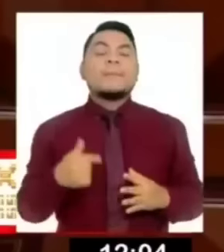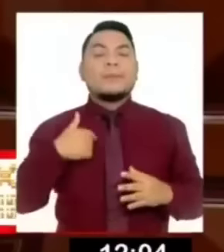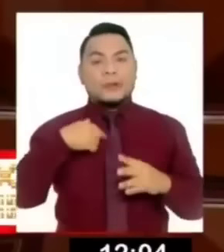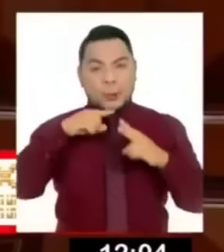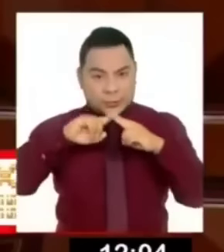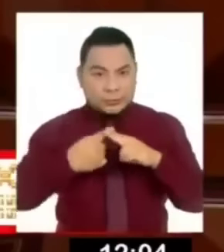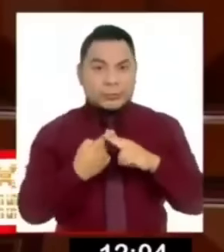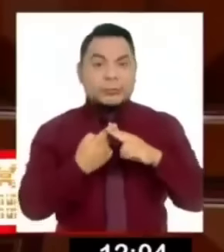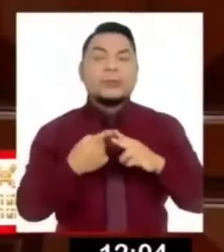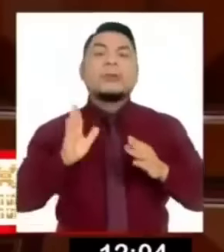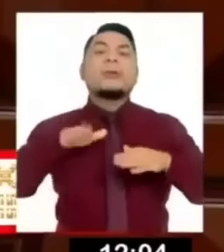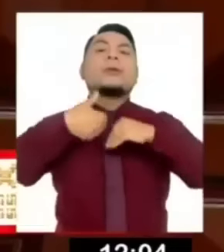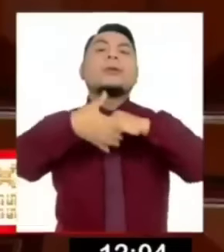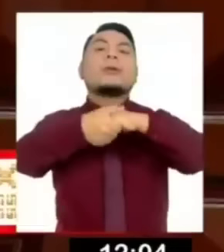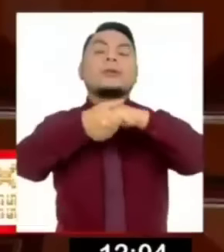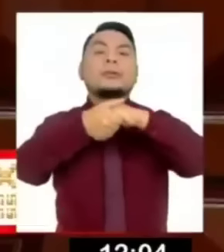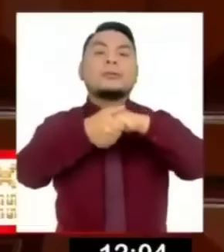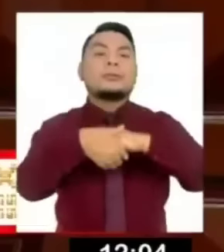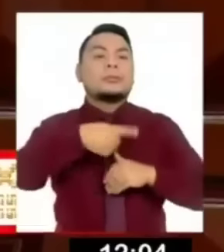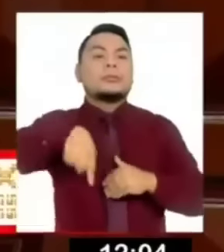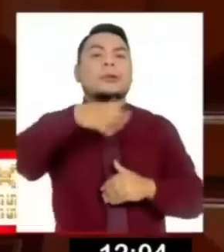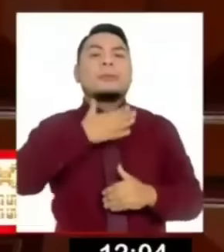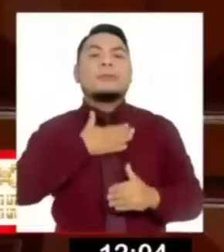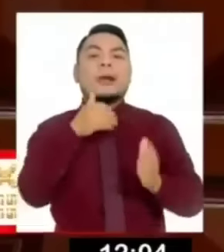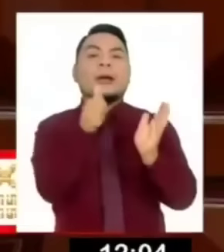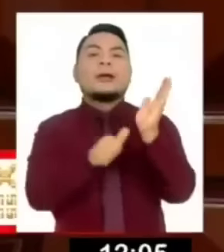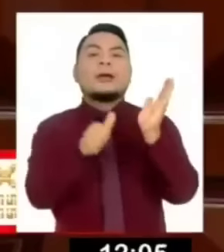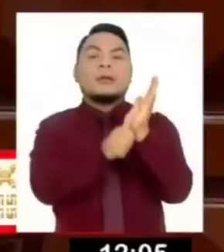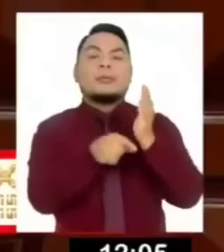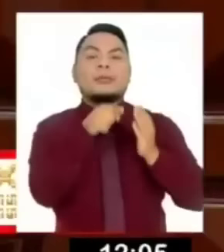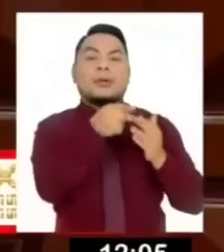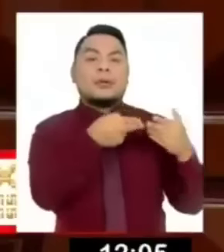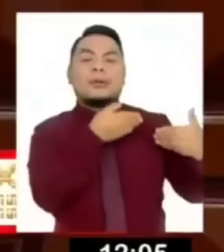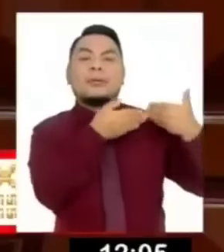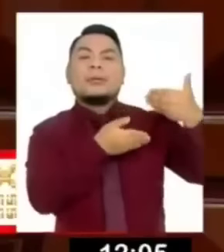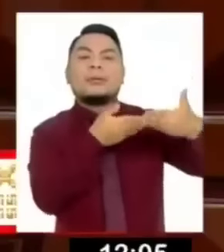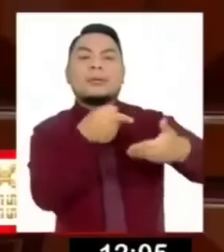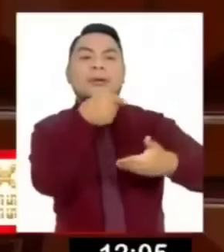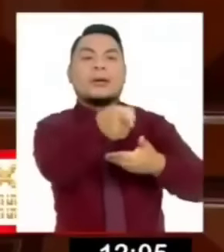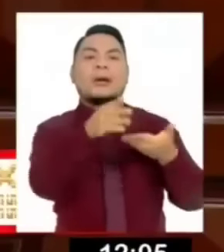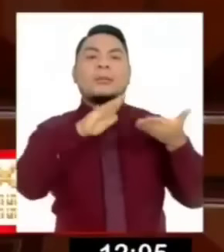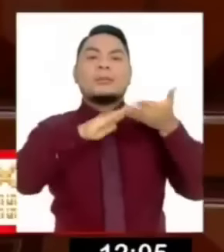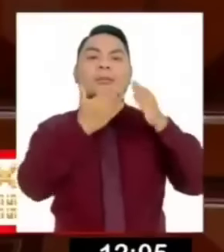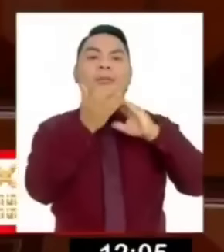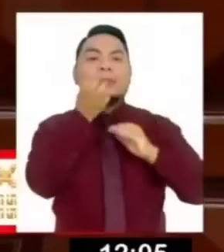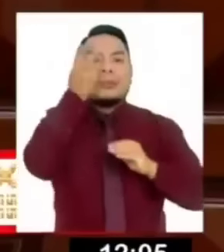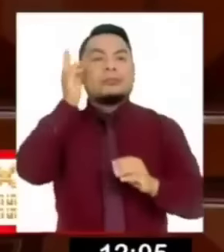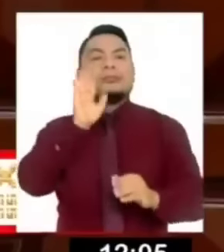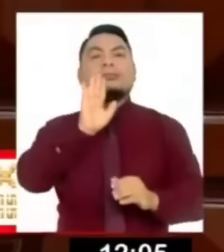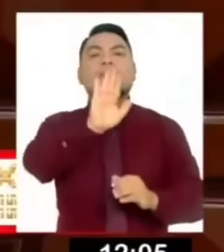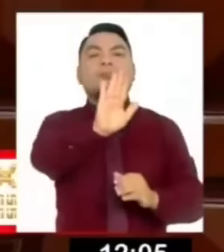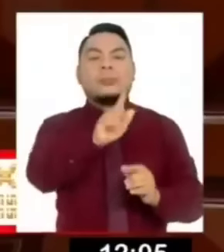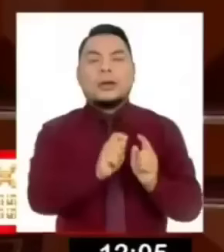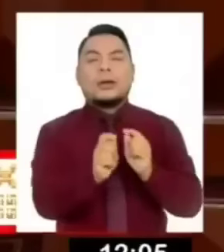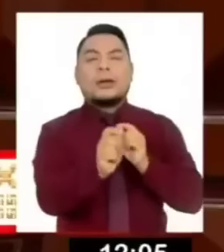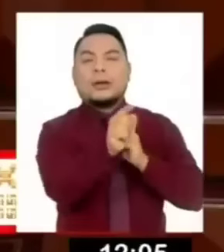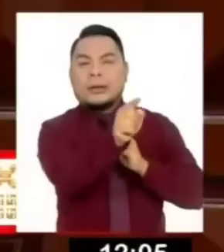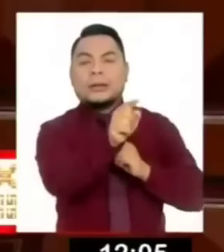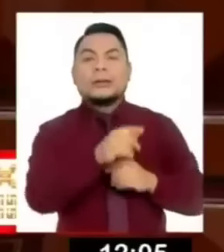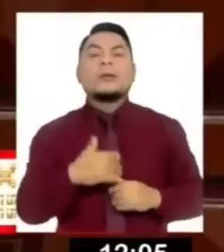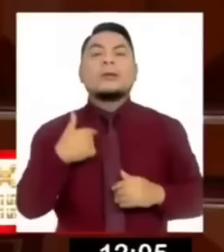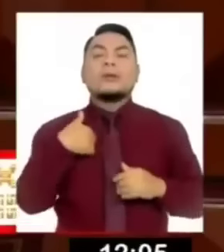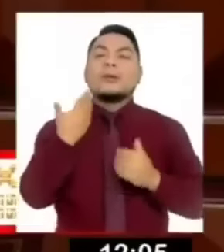Comienzo saludando a mis hermanos codescendientes de los pueblos originarios,